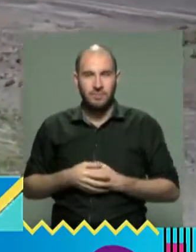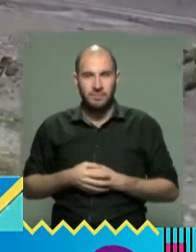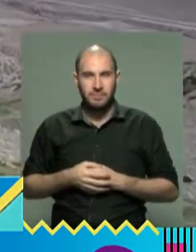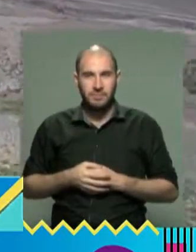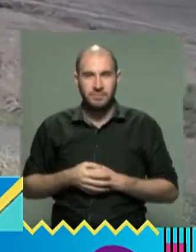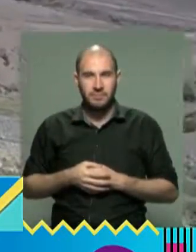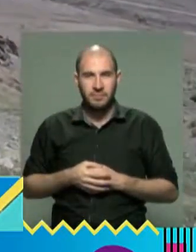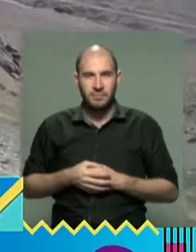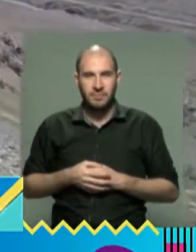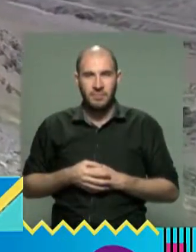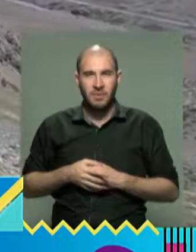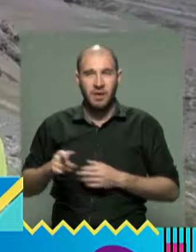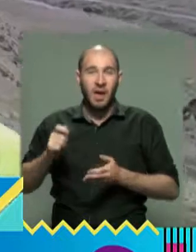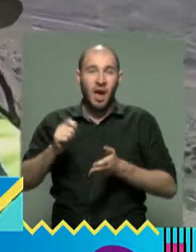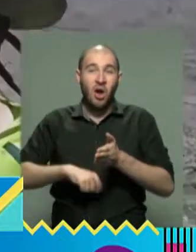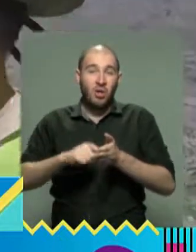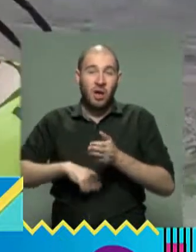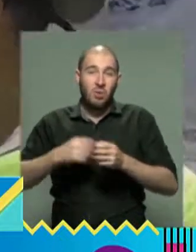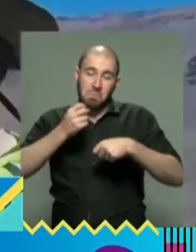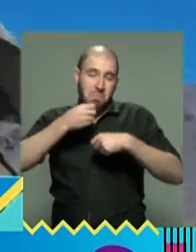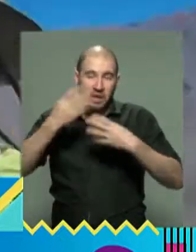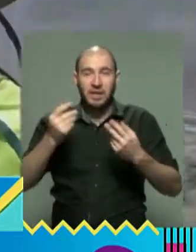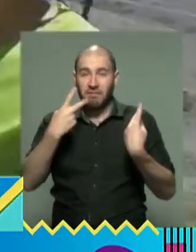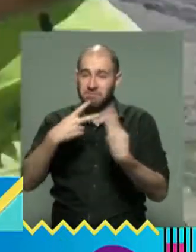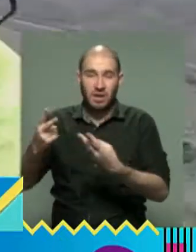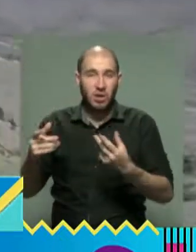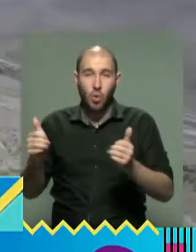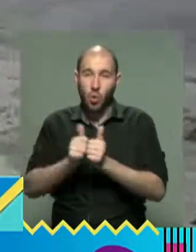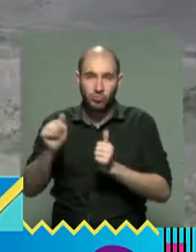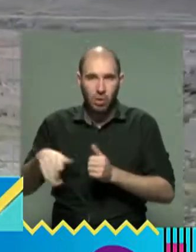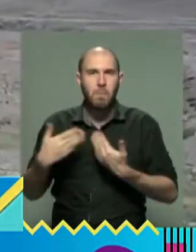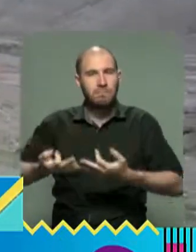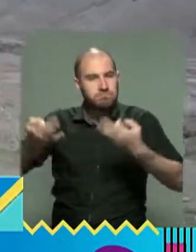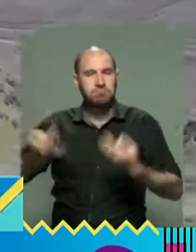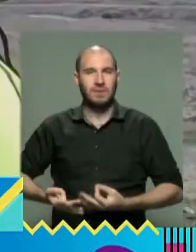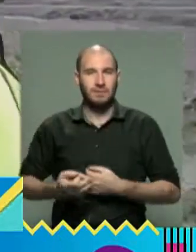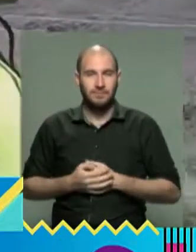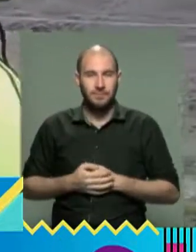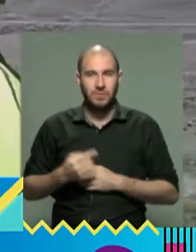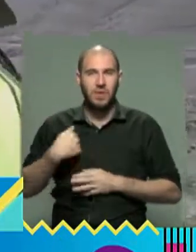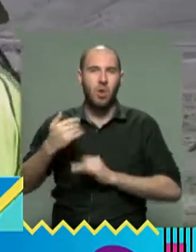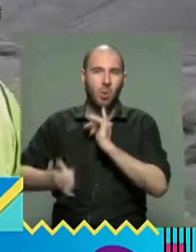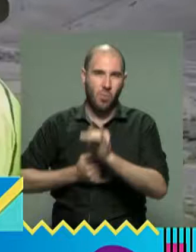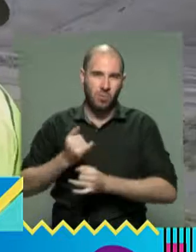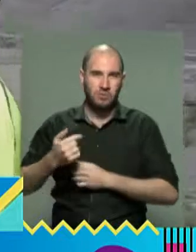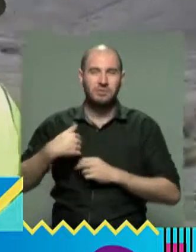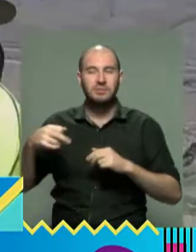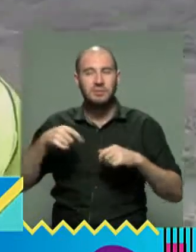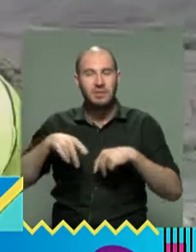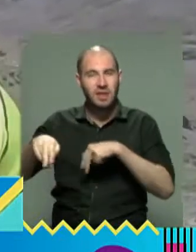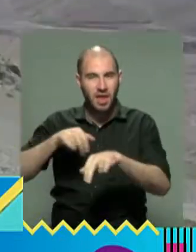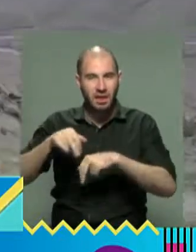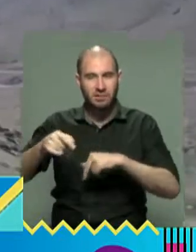que contratando cualquiera de las excursiones que pueda hacer con ellos lo puede hacer bien. Te hablo de un